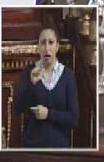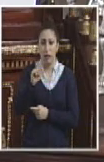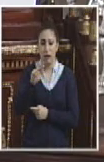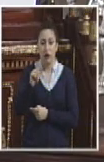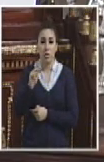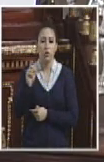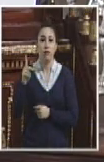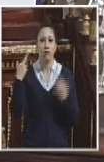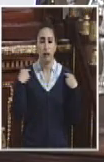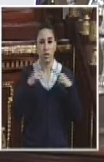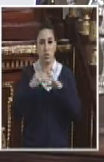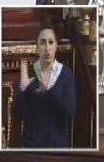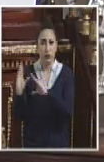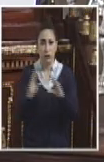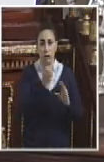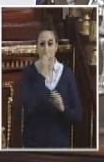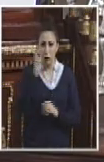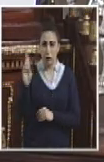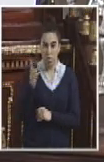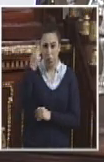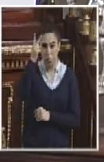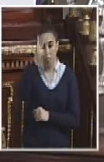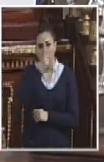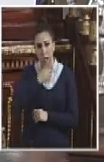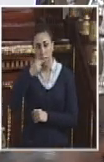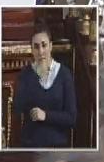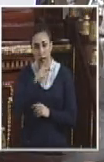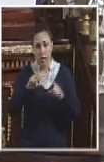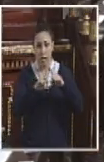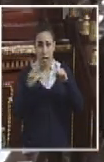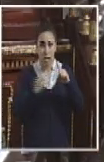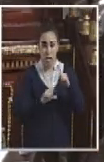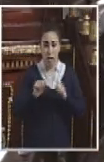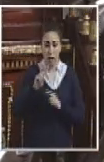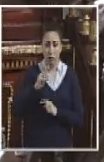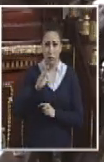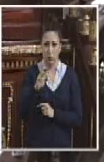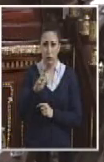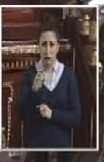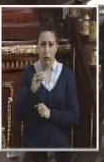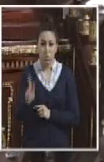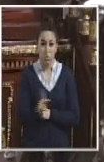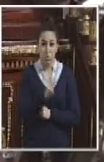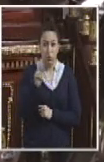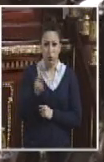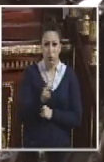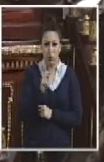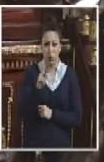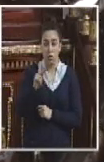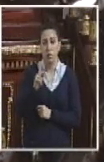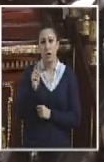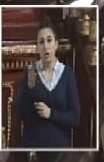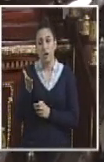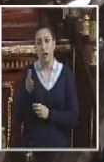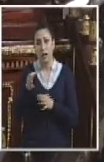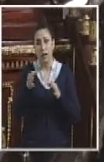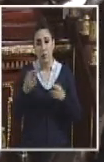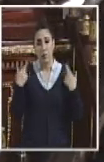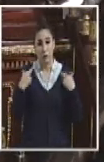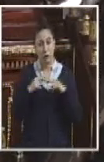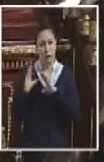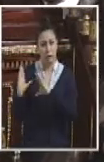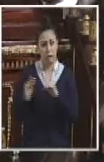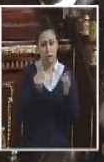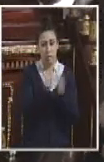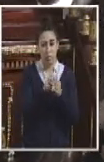indígena por la Universidad Pedagógica Nacional, vocero del pueblo MAM, maestro en historia